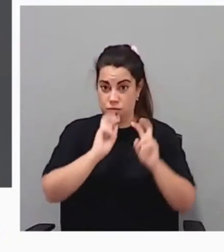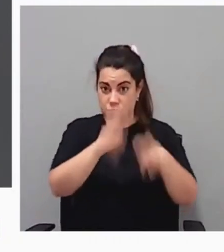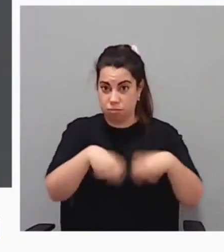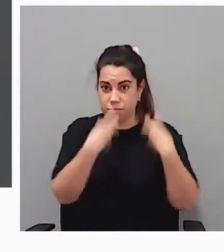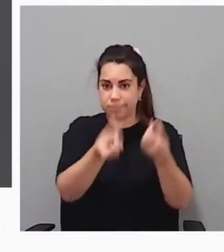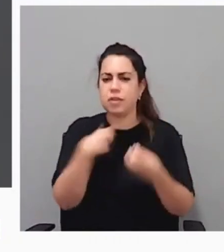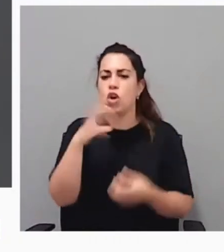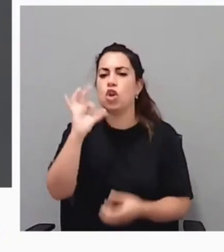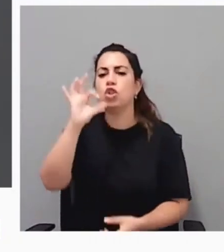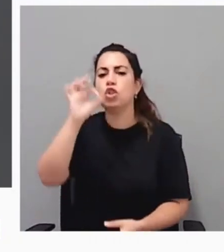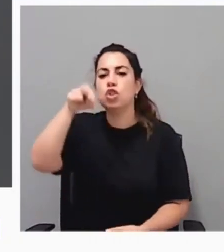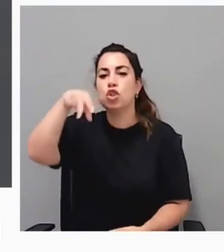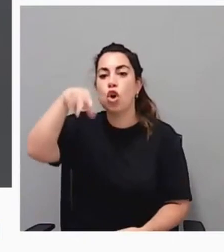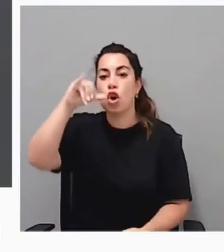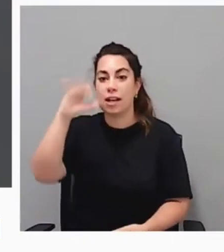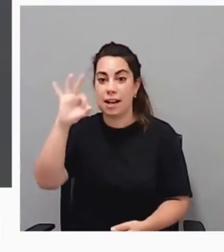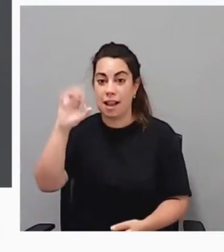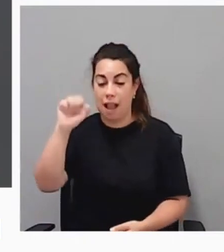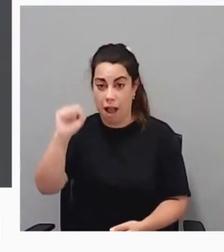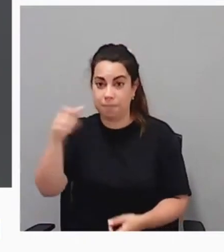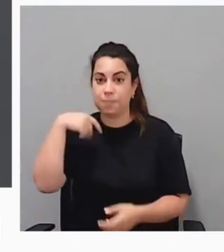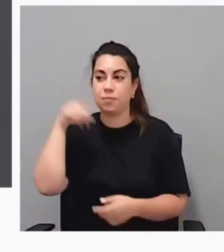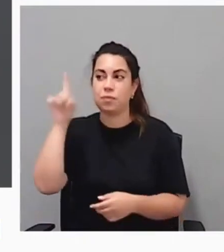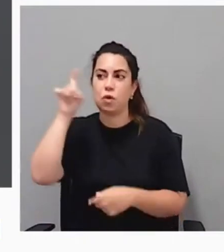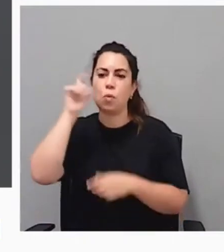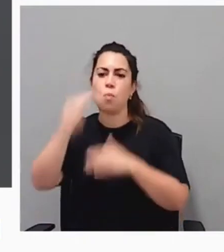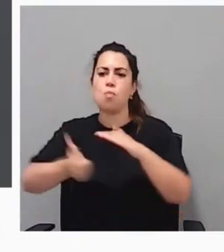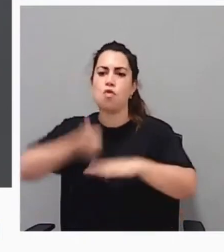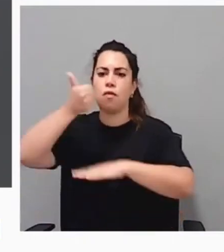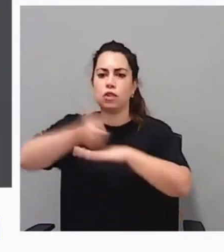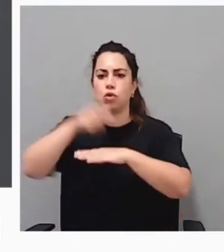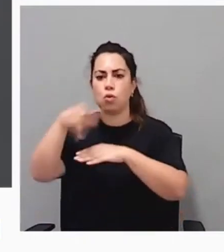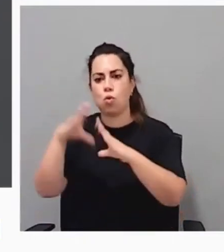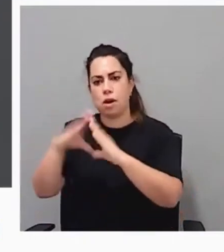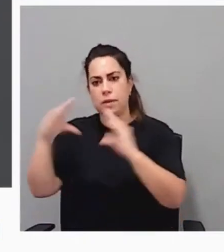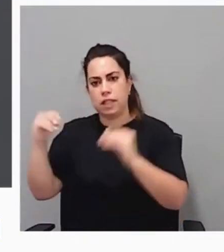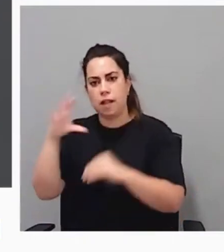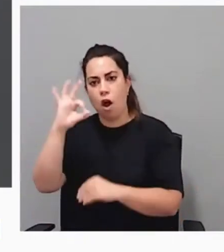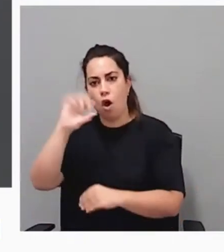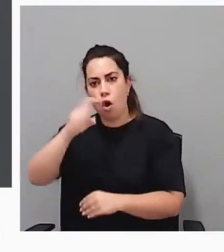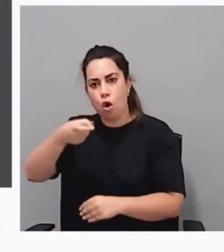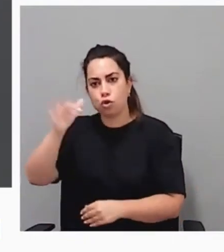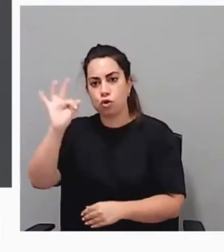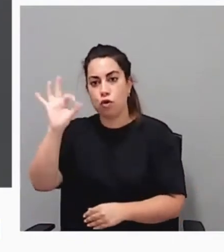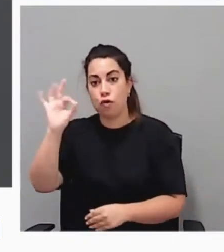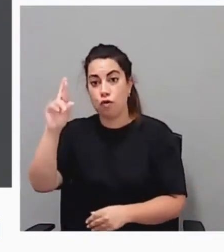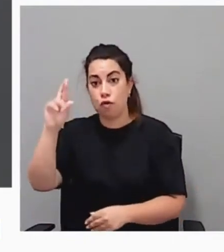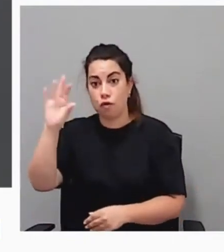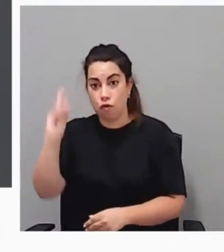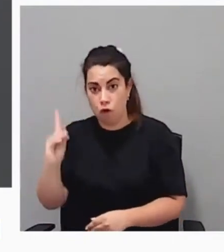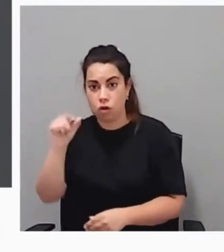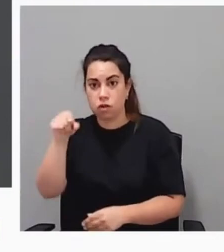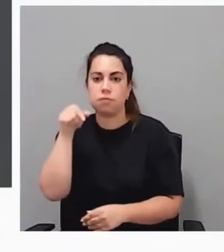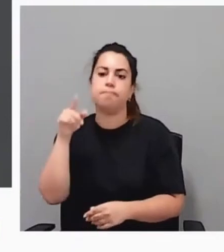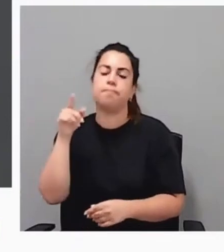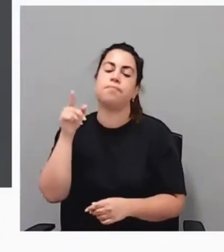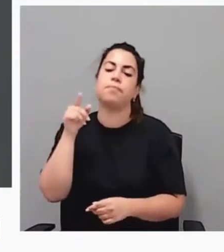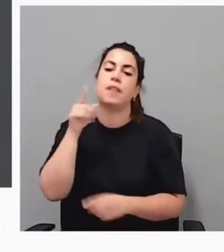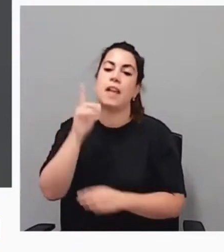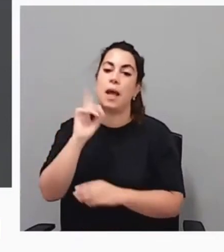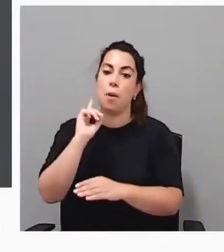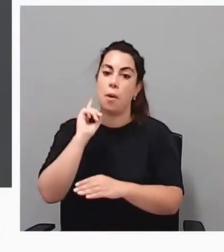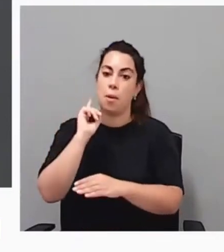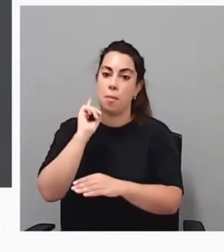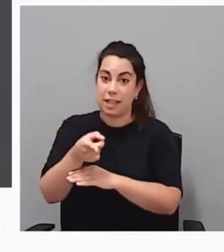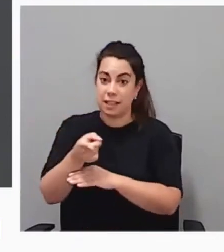de Física en el Departamento de Física de la Universidad de Oxford. Fue codirectora del programa de nanotecnología en la Oxford Martin School